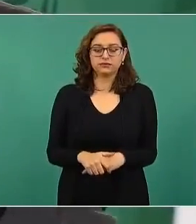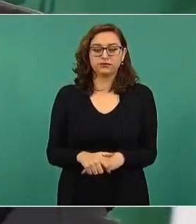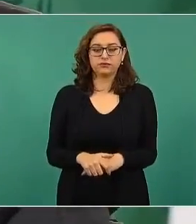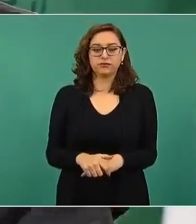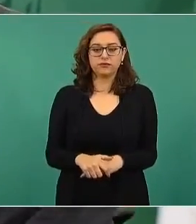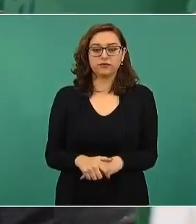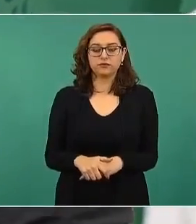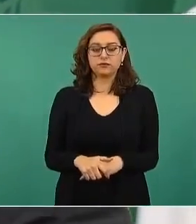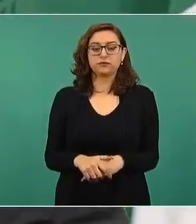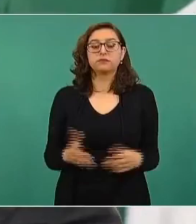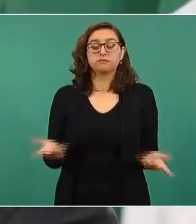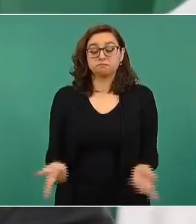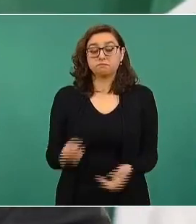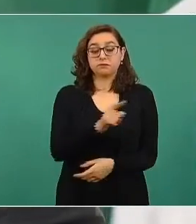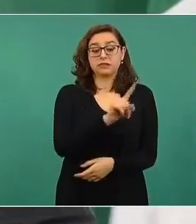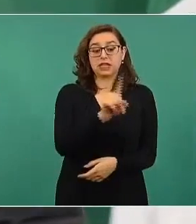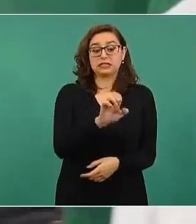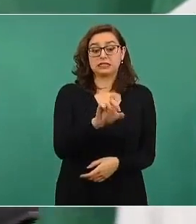gana Zedillo